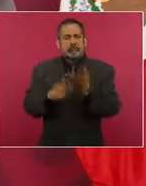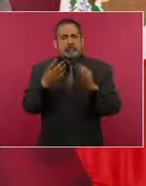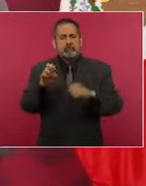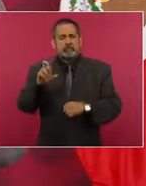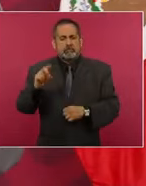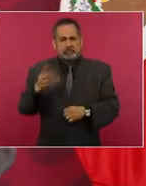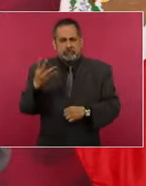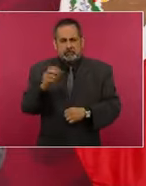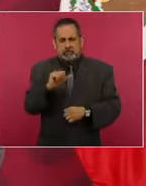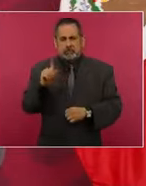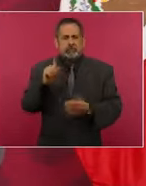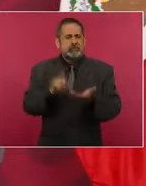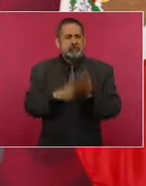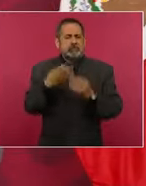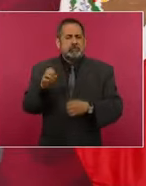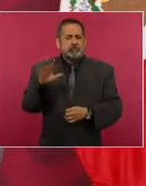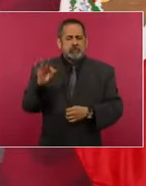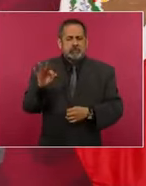1934 a